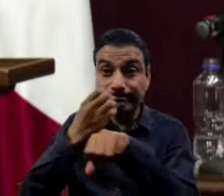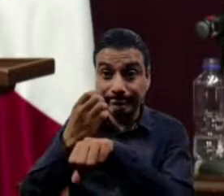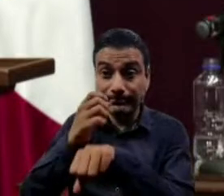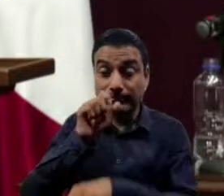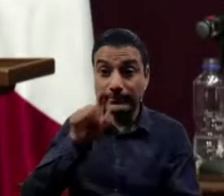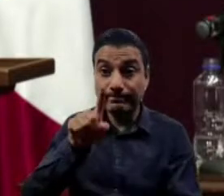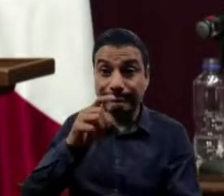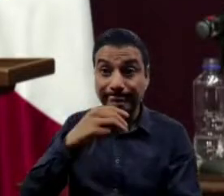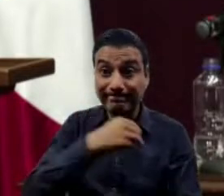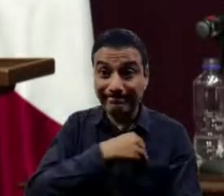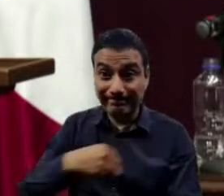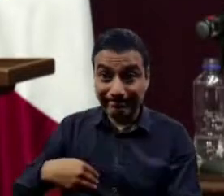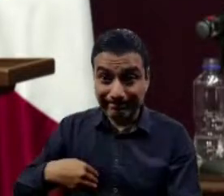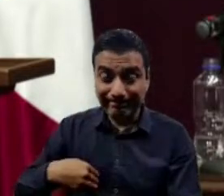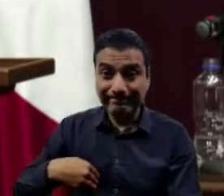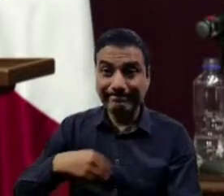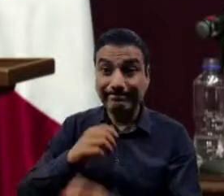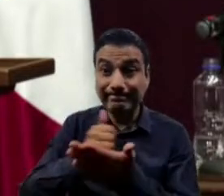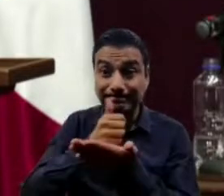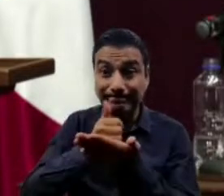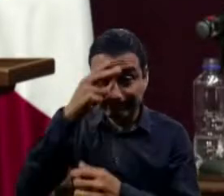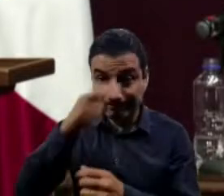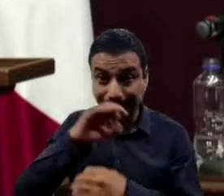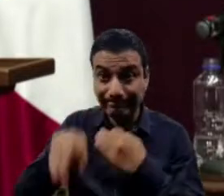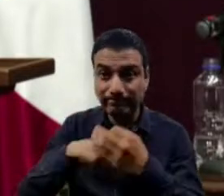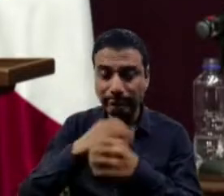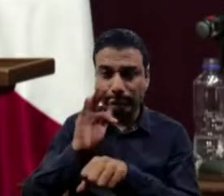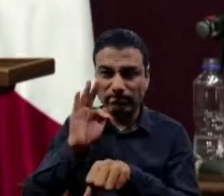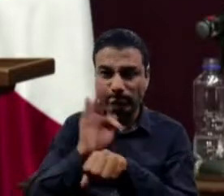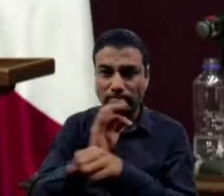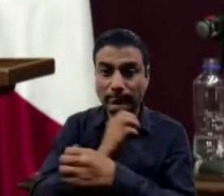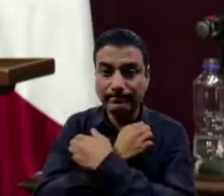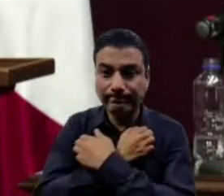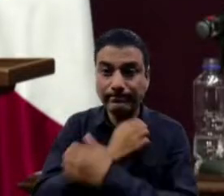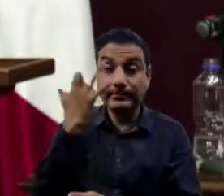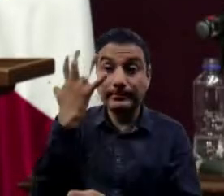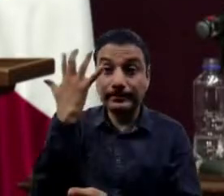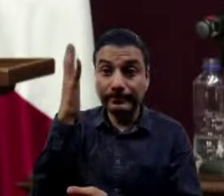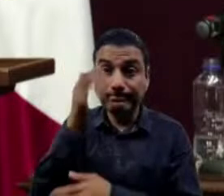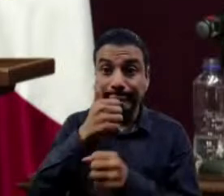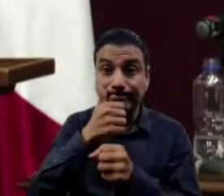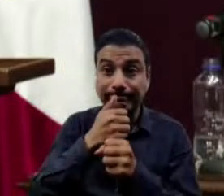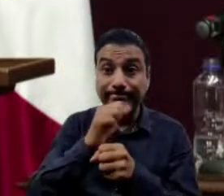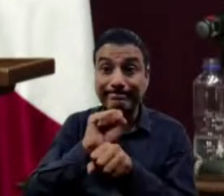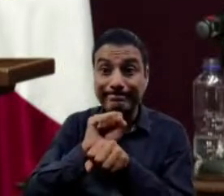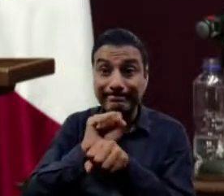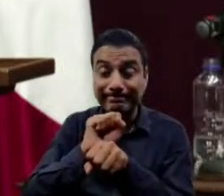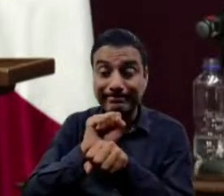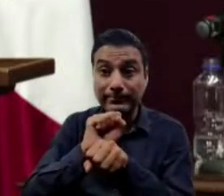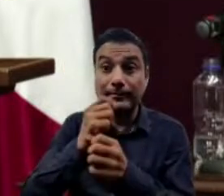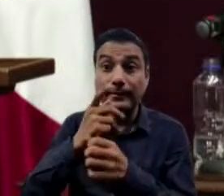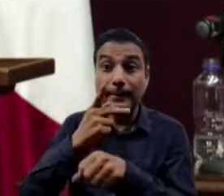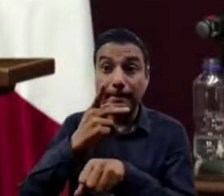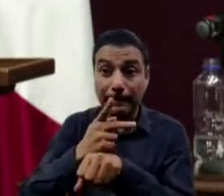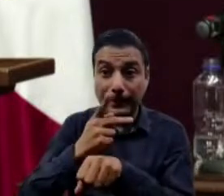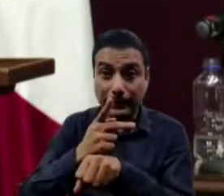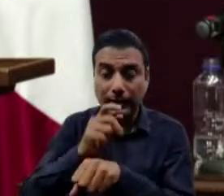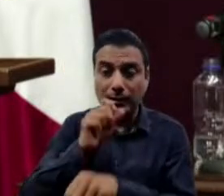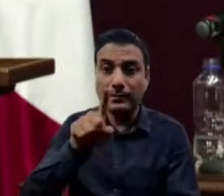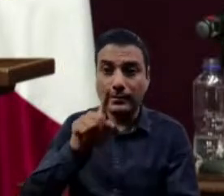y garantizarán la educación inicial, preescolar, primaria, secundaria, media superior y